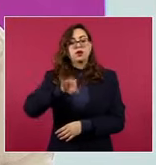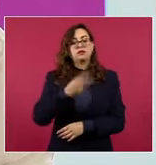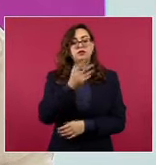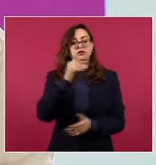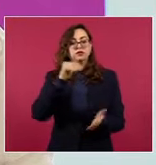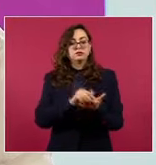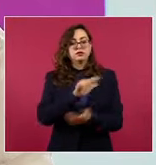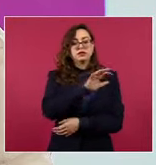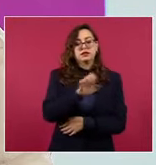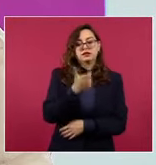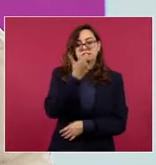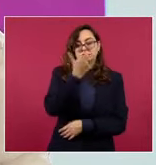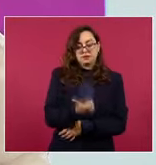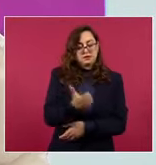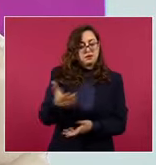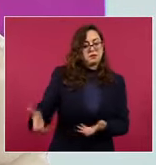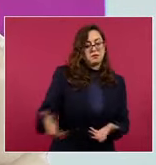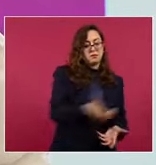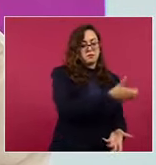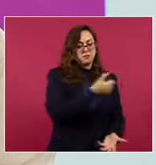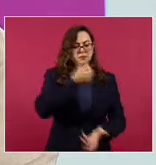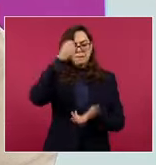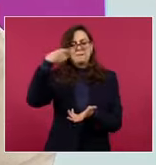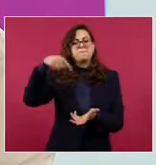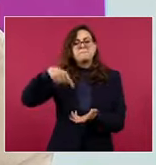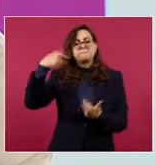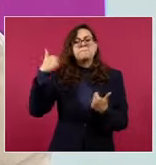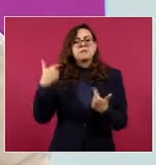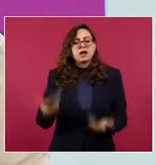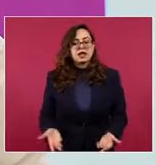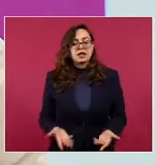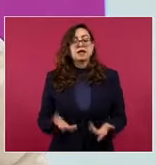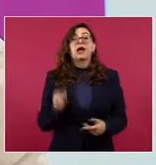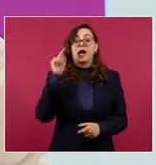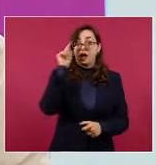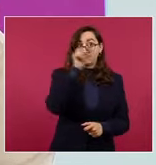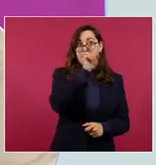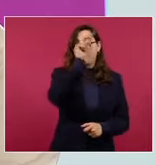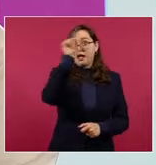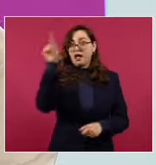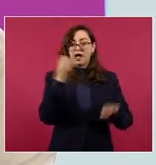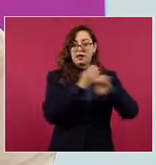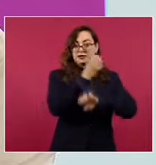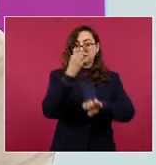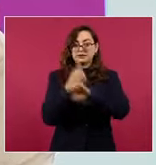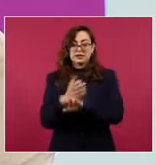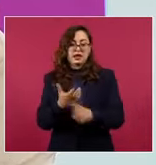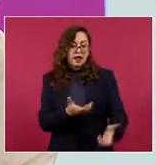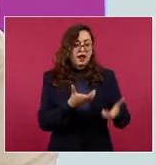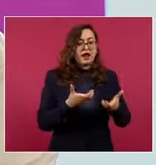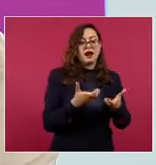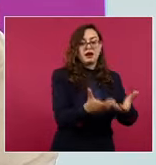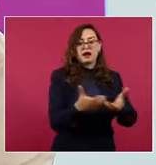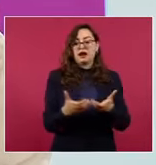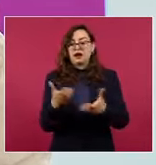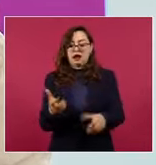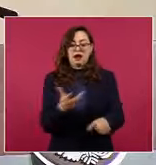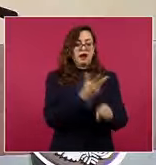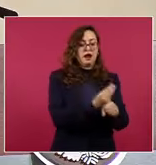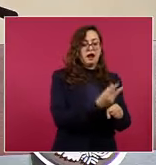2,669,442,500 pesos, que se emplearán en el mejoramiento de vialidades. Recordar que se amplió el plazo